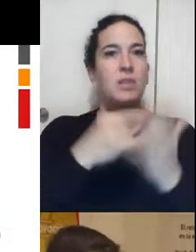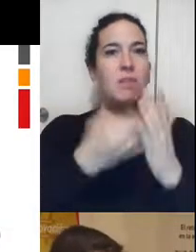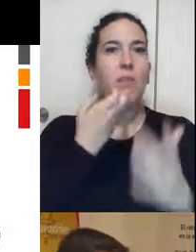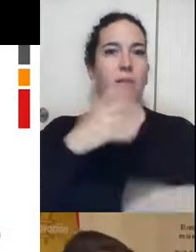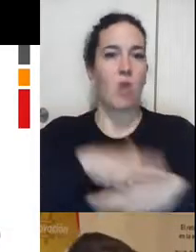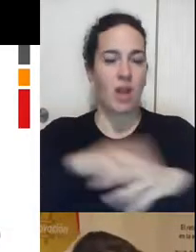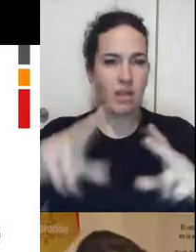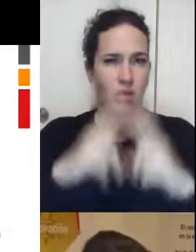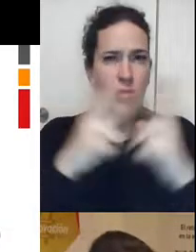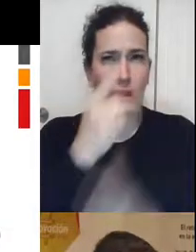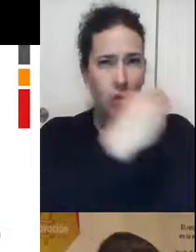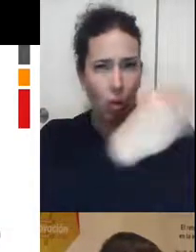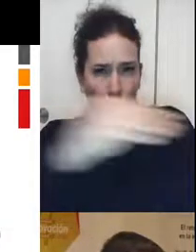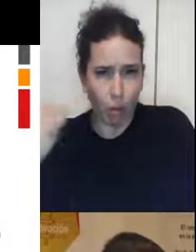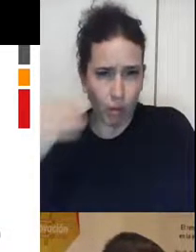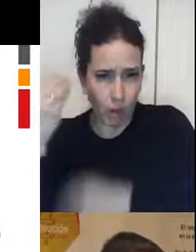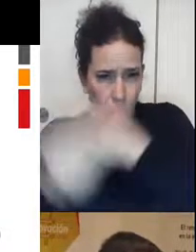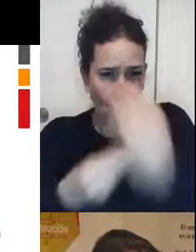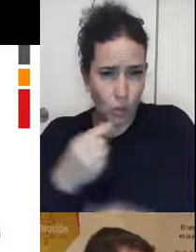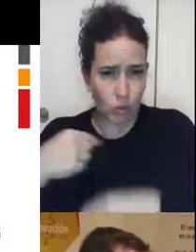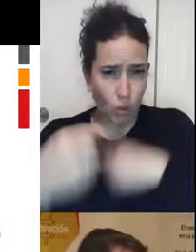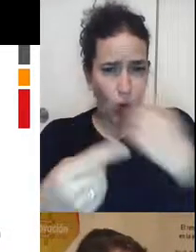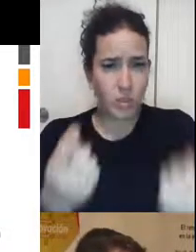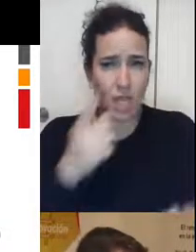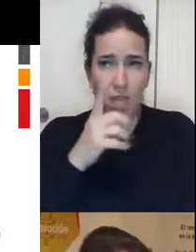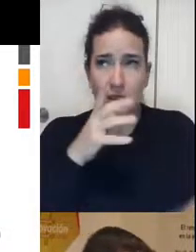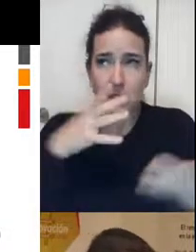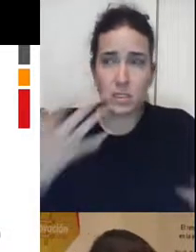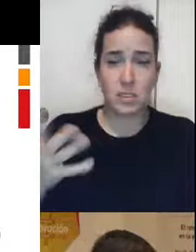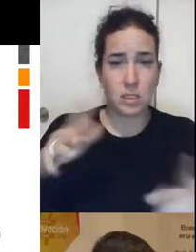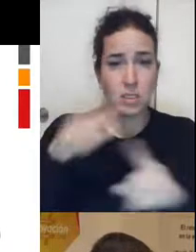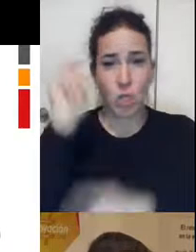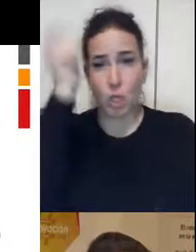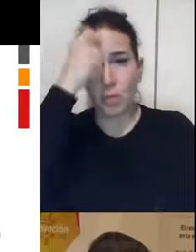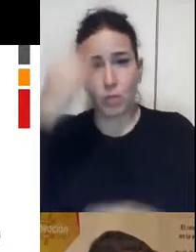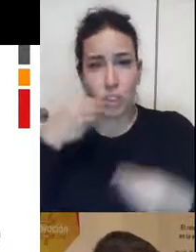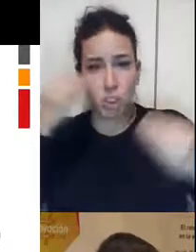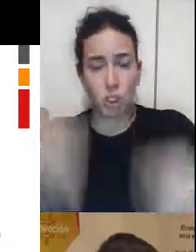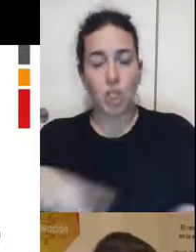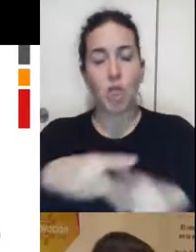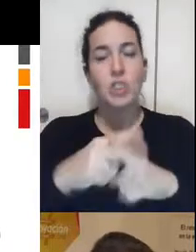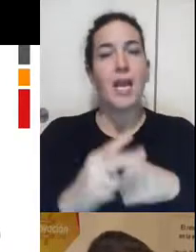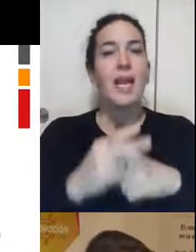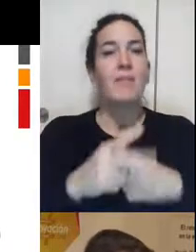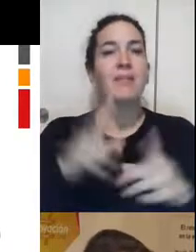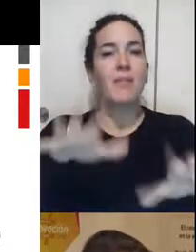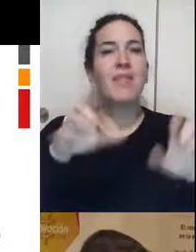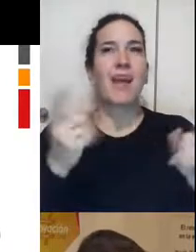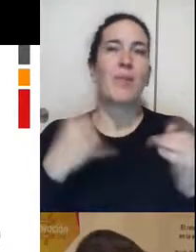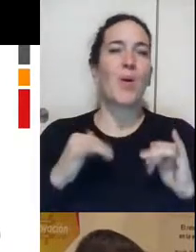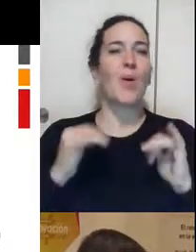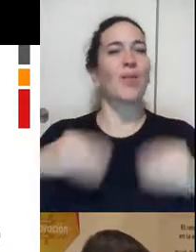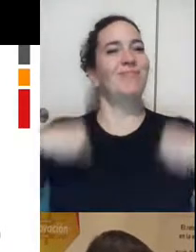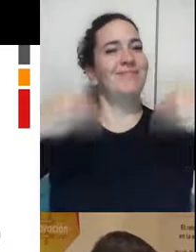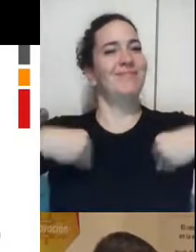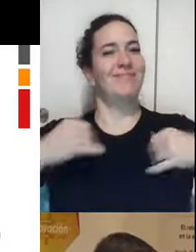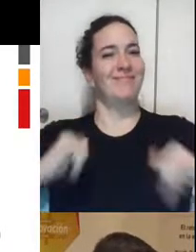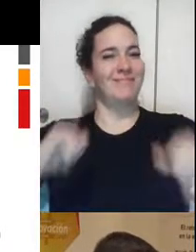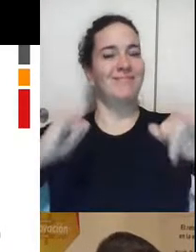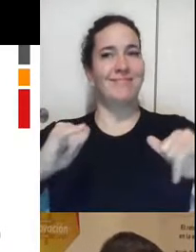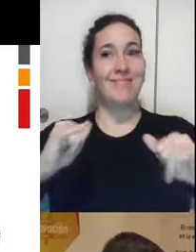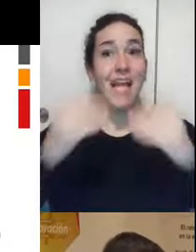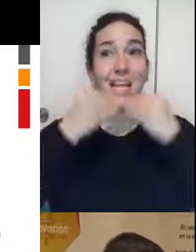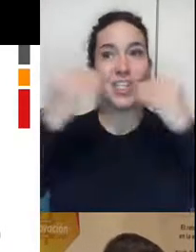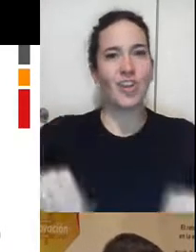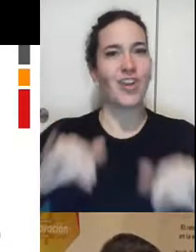los jóvenes, a fijar esos conceptos históricos. Es una herramienta de aprendizaje lúdica que les acerca a la historia, en este caso de una manera